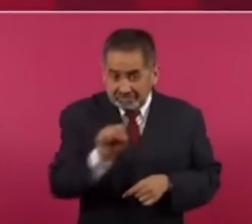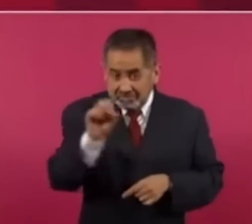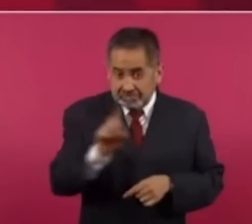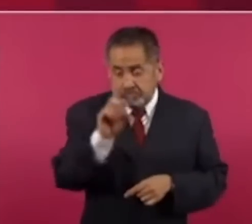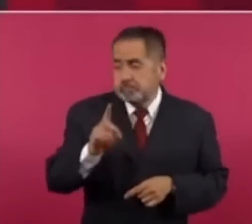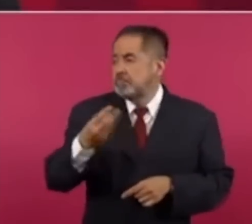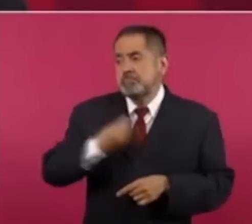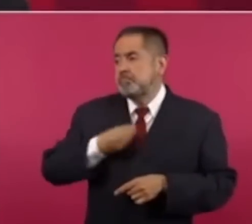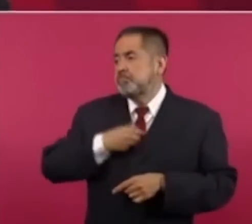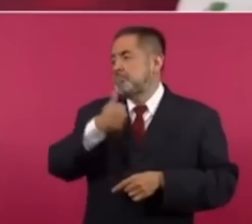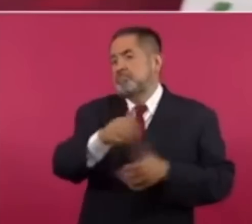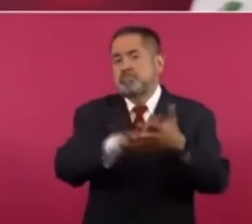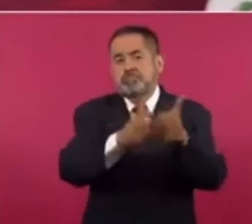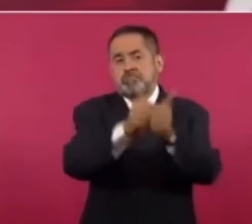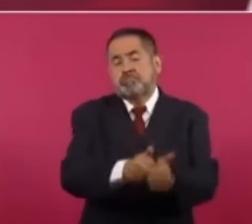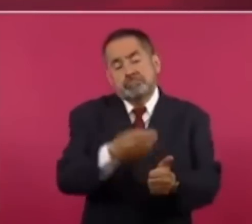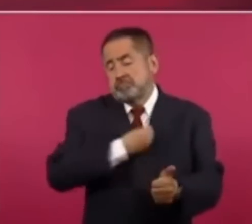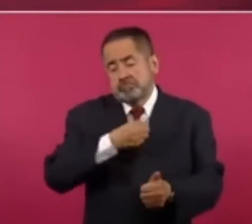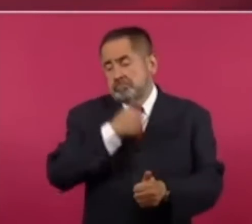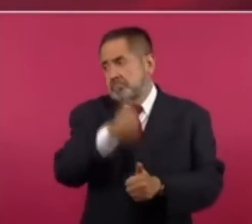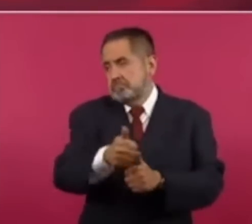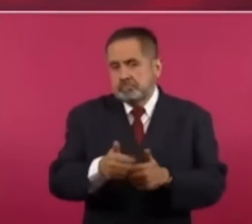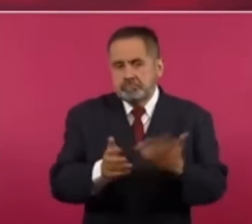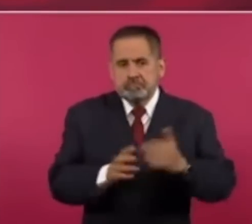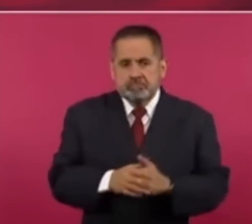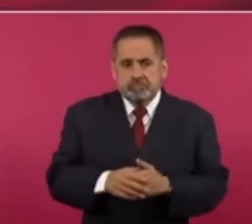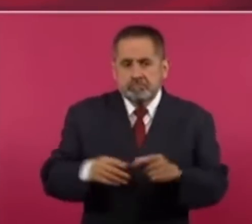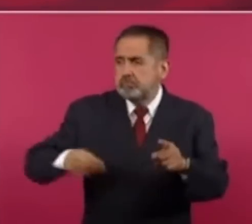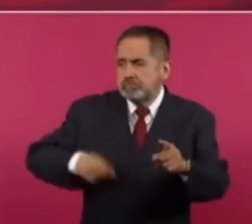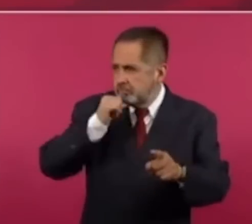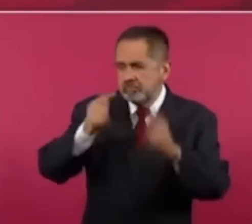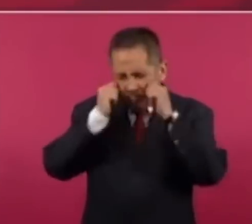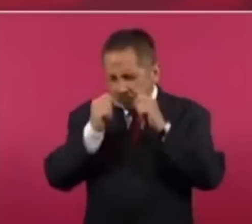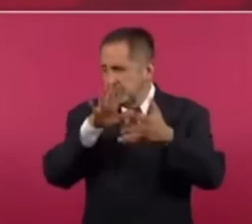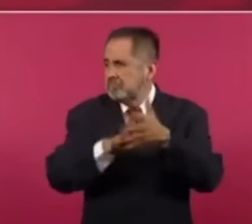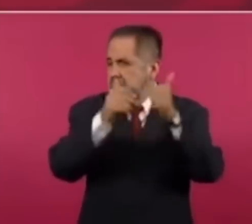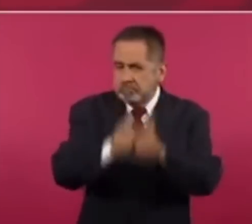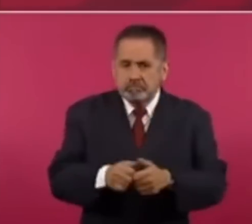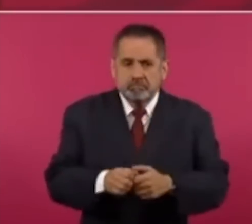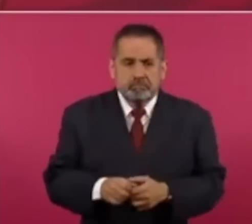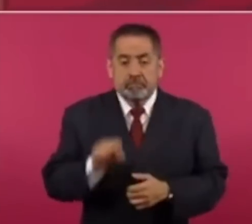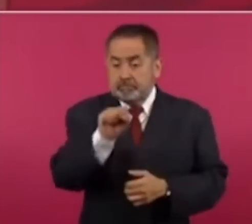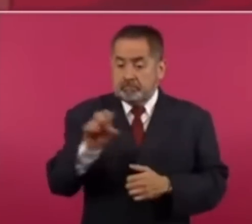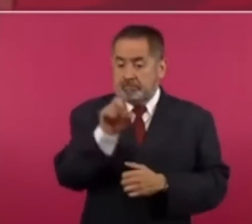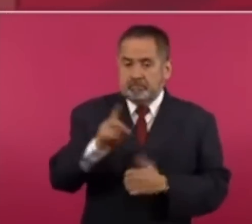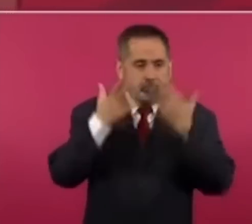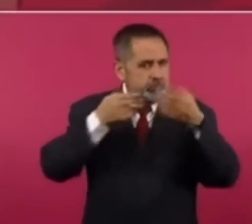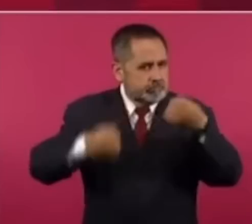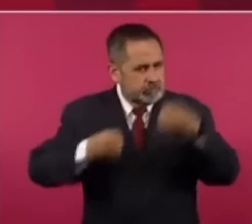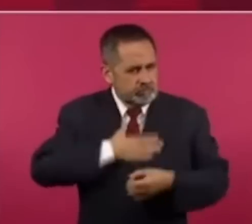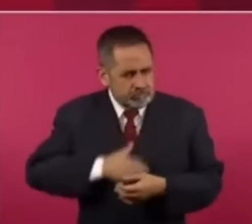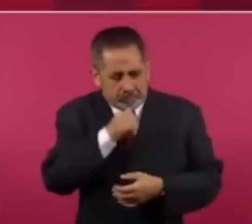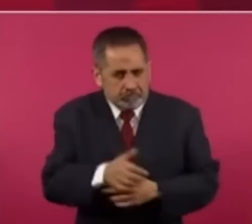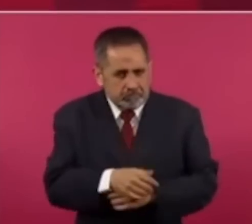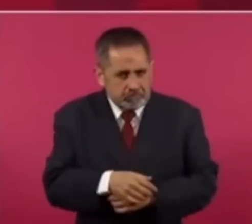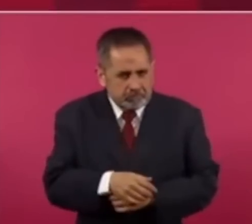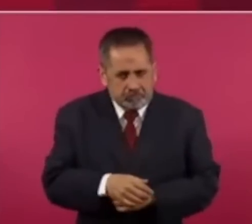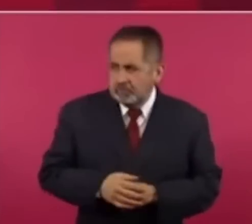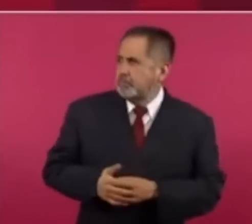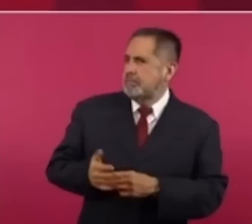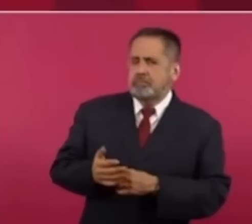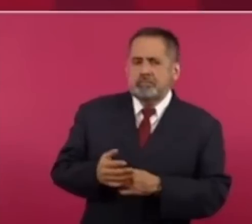se aguante ahí el que está en la cárcel, aunque sea inocente. El sábado y domingo no hay justicia. Es como lo que